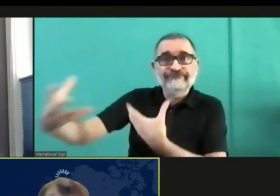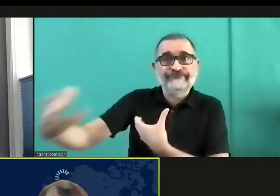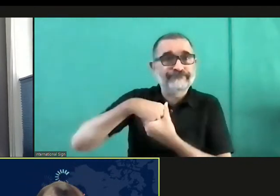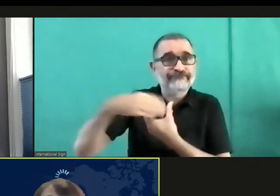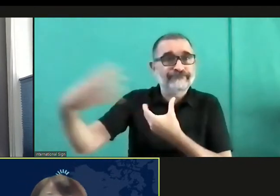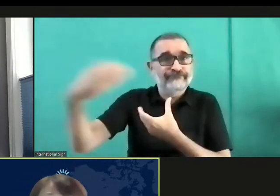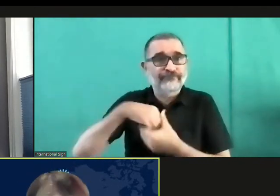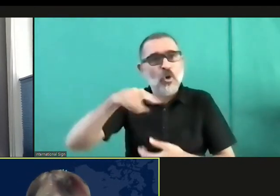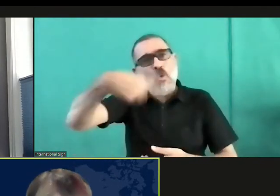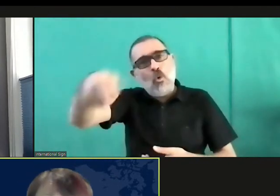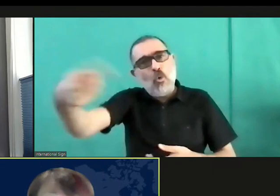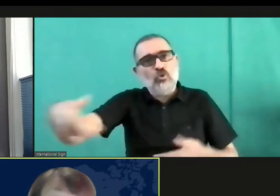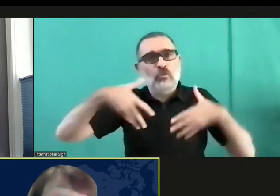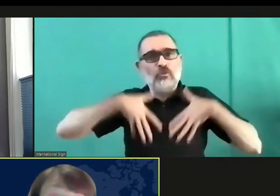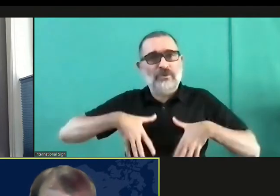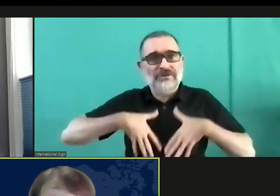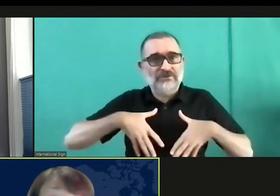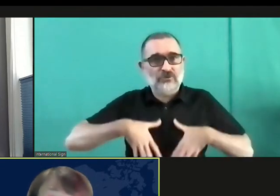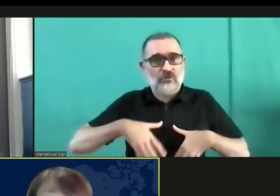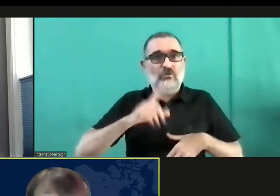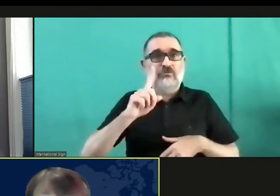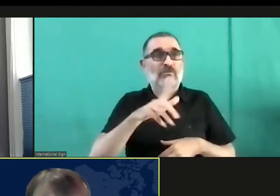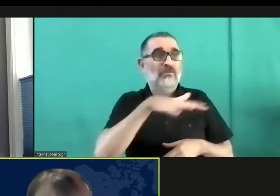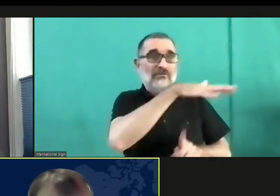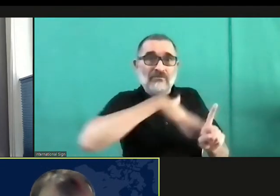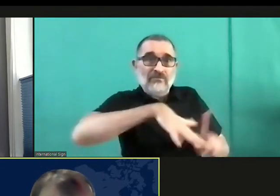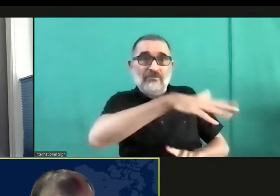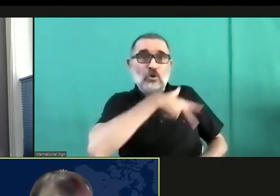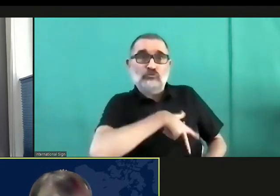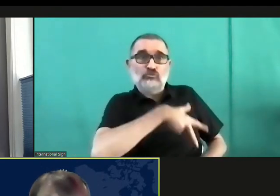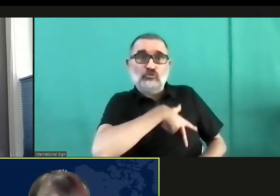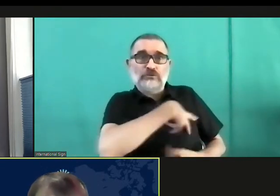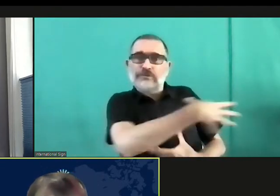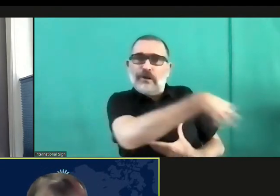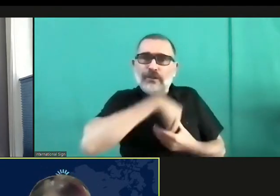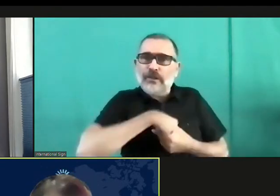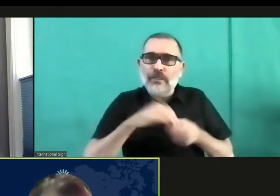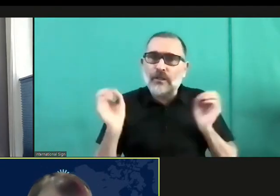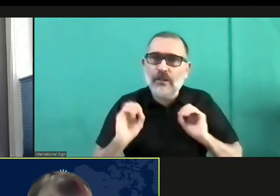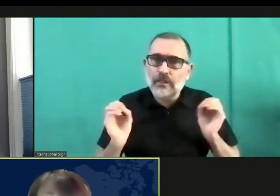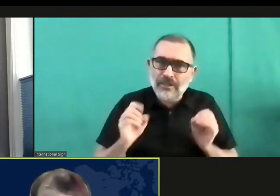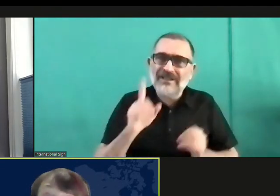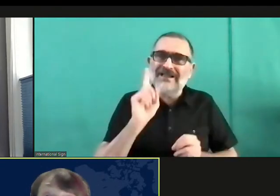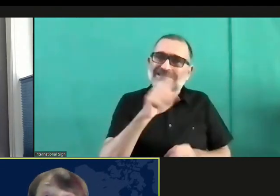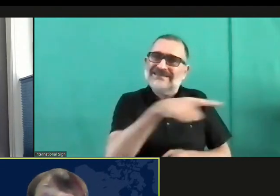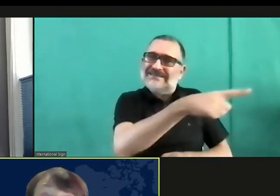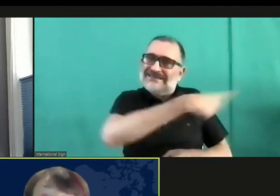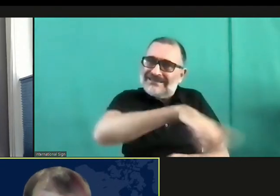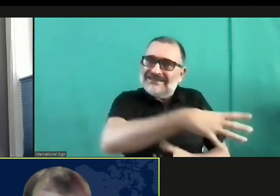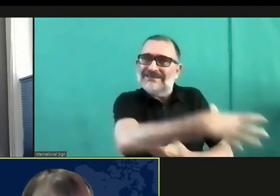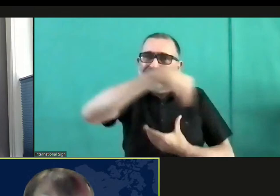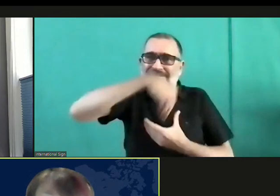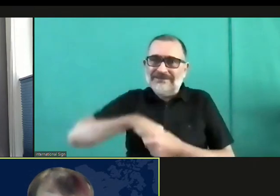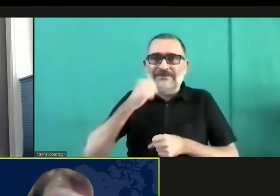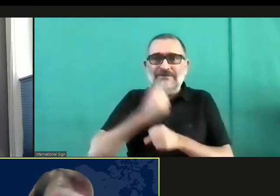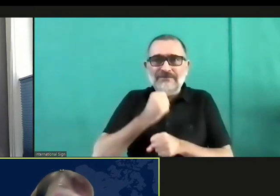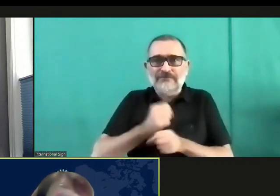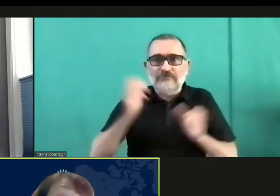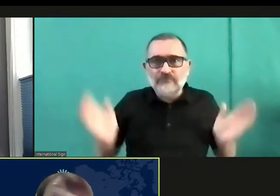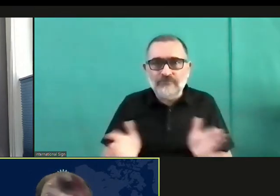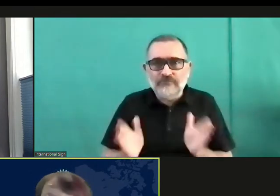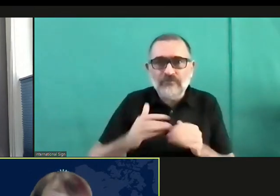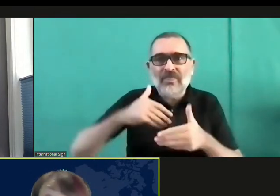una legislación que está siendo atacada y siendo el punto del principal desafío que